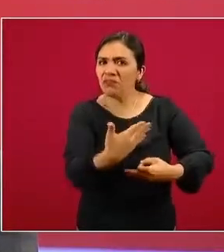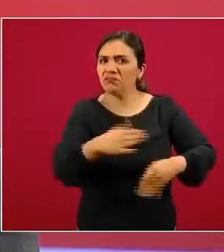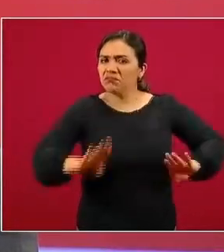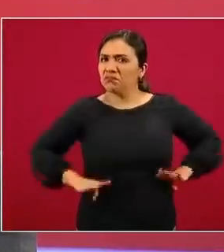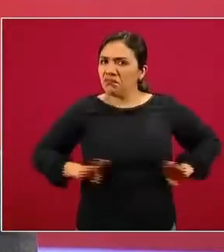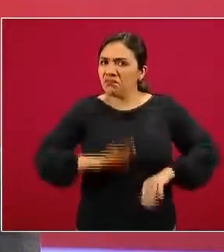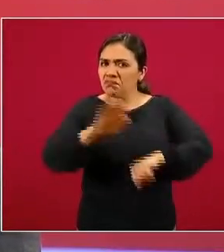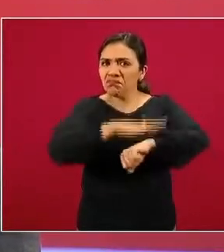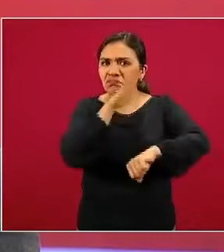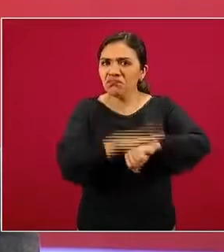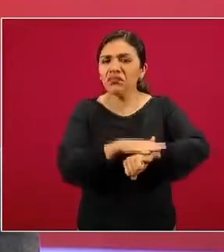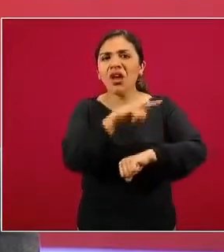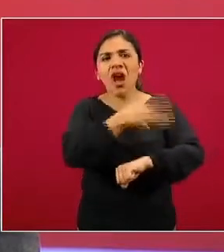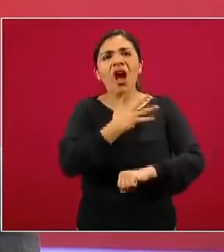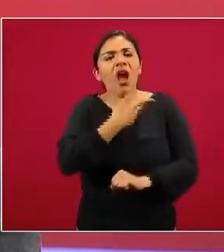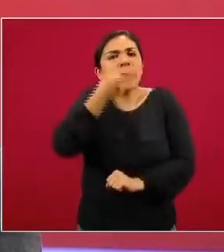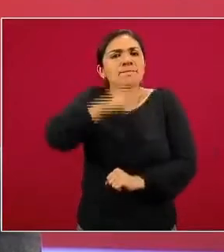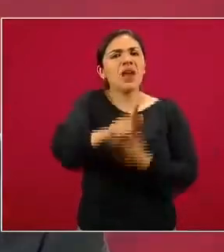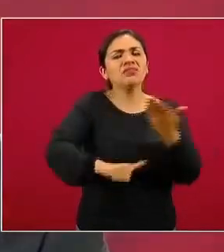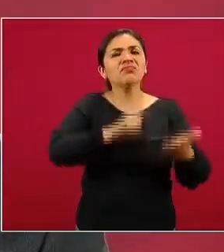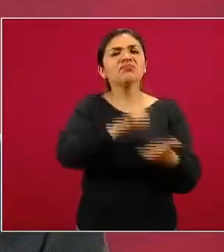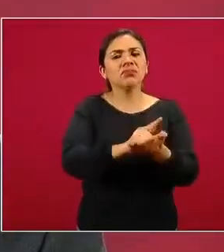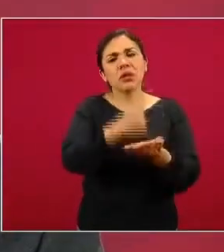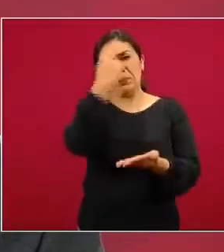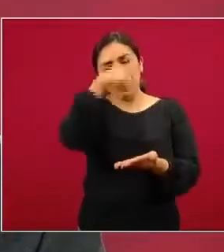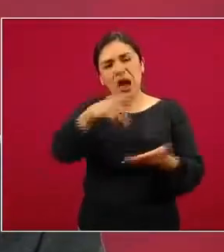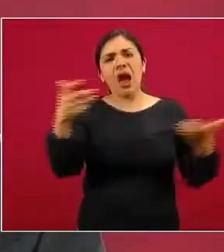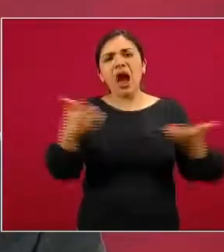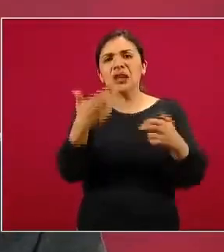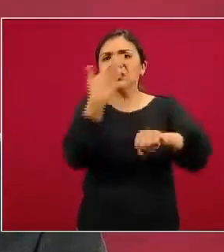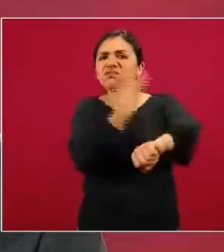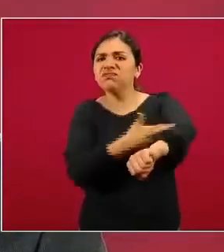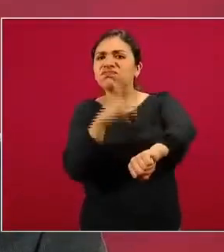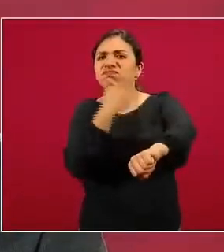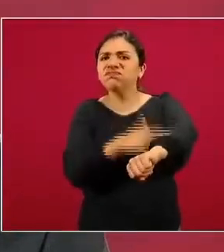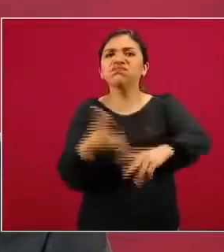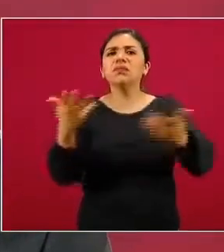que tiene un mandato legal para hacer